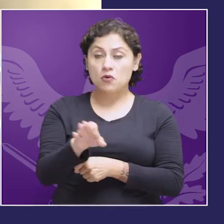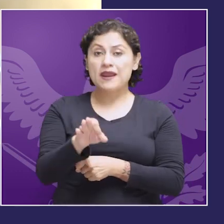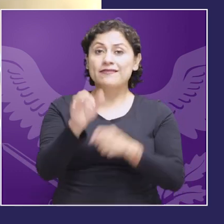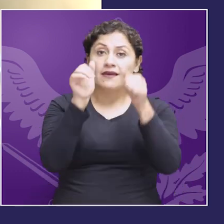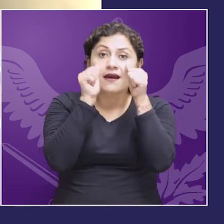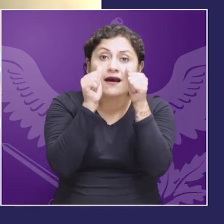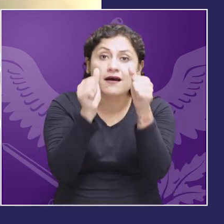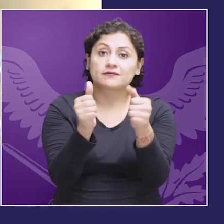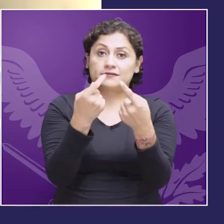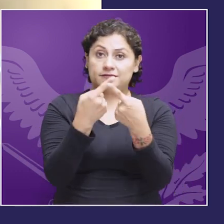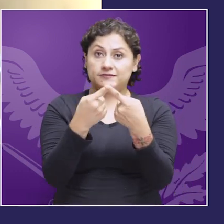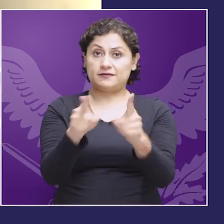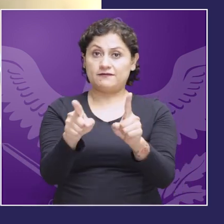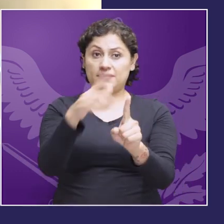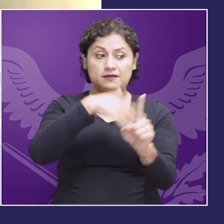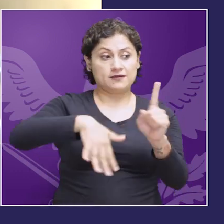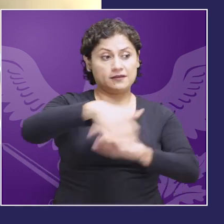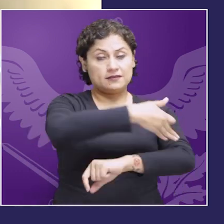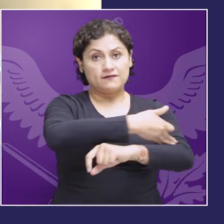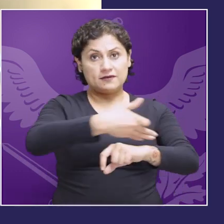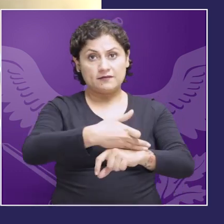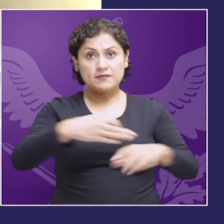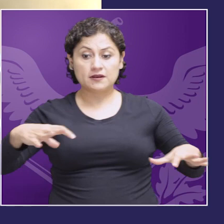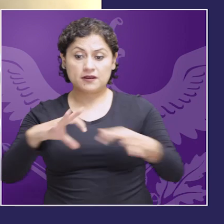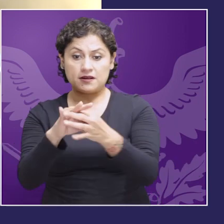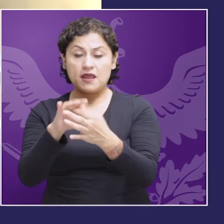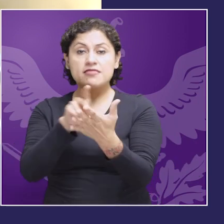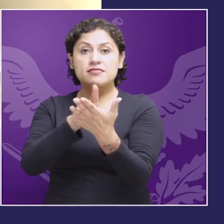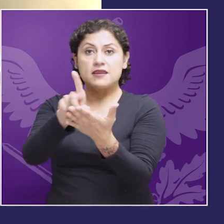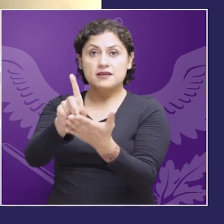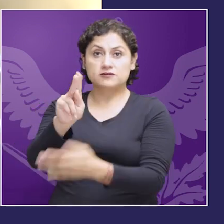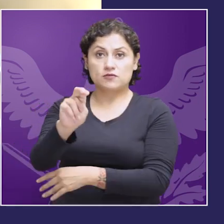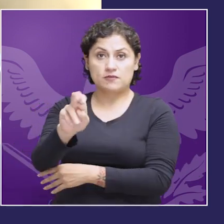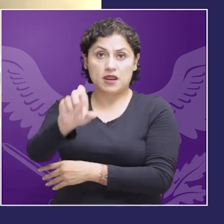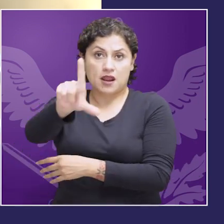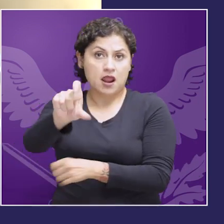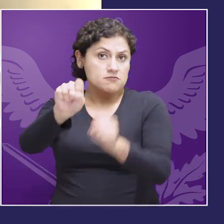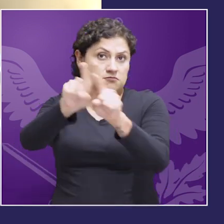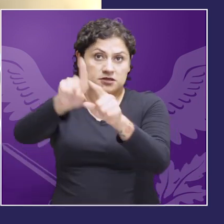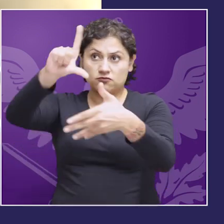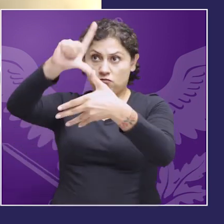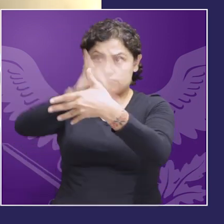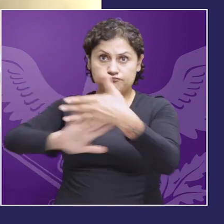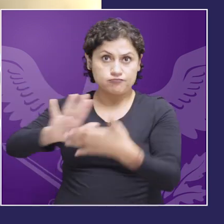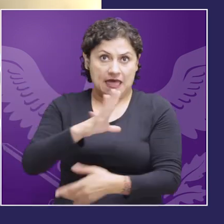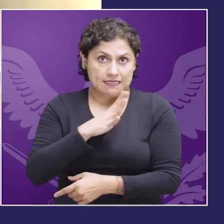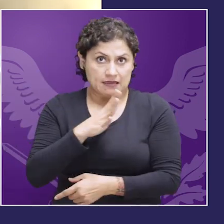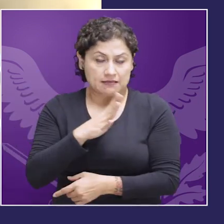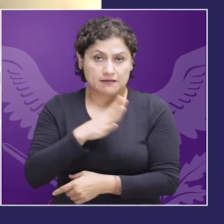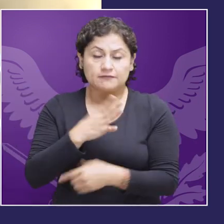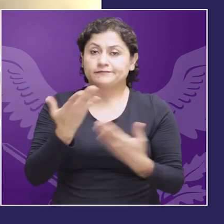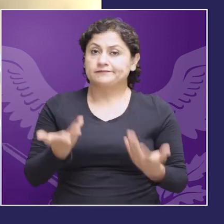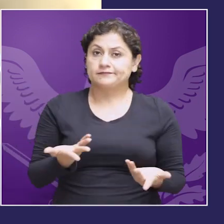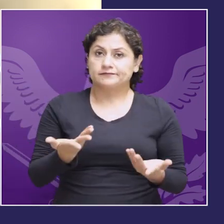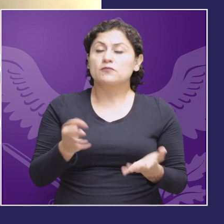inserción distinta dentro de la lógica y el modelo del derecho penal que tiene toda la América Latina. Cómo hacer